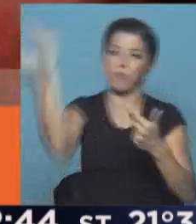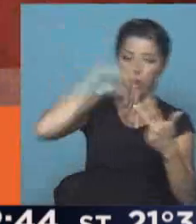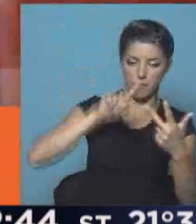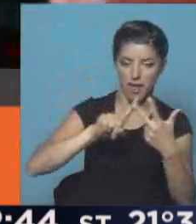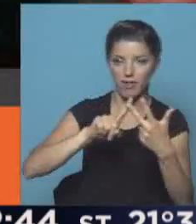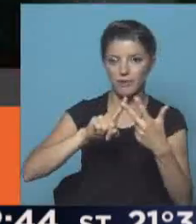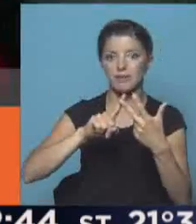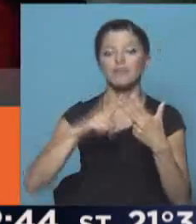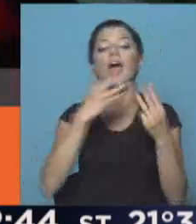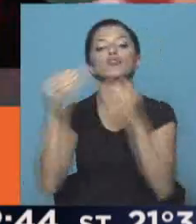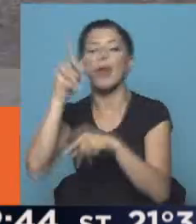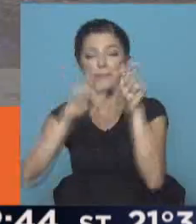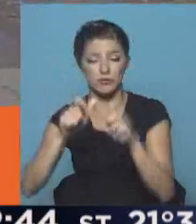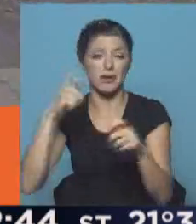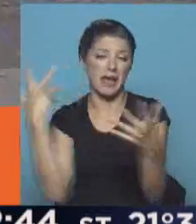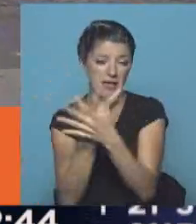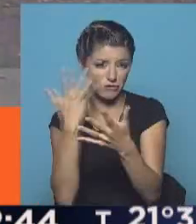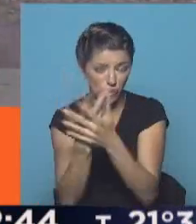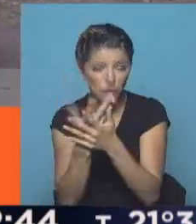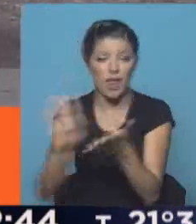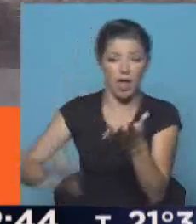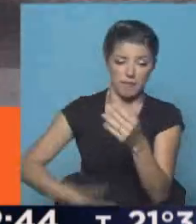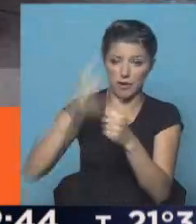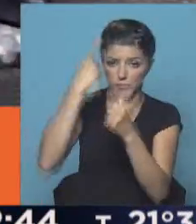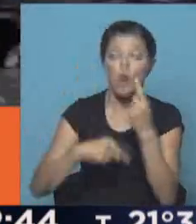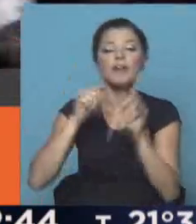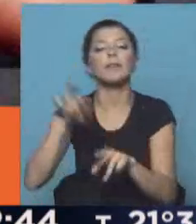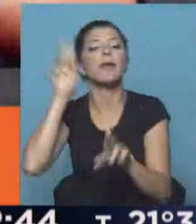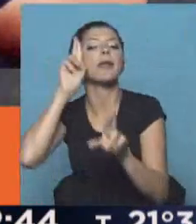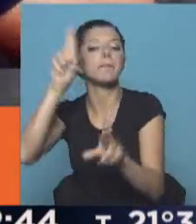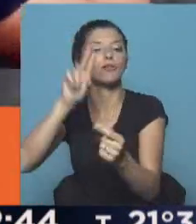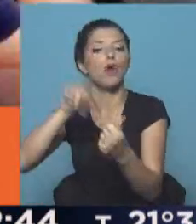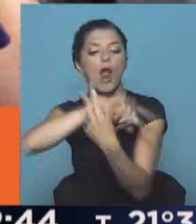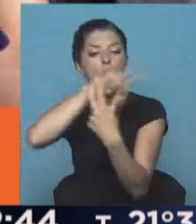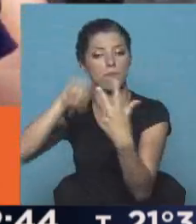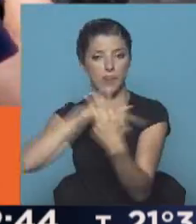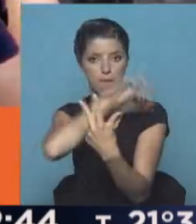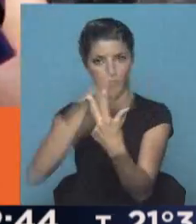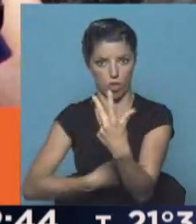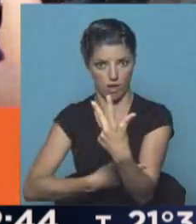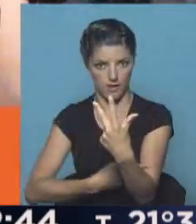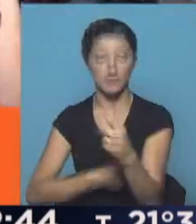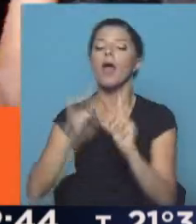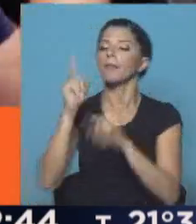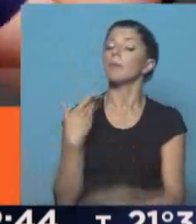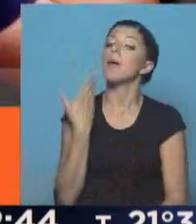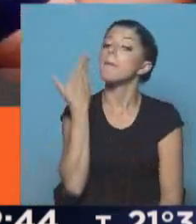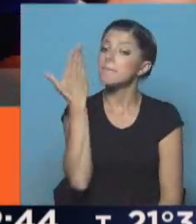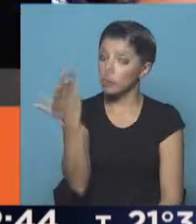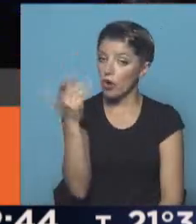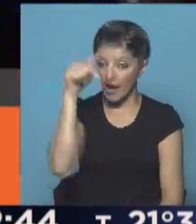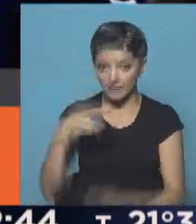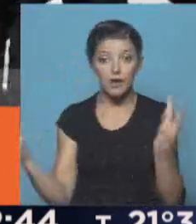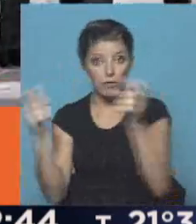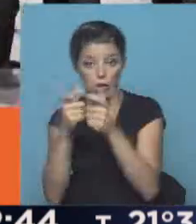a las víctimas de las crisis humanitarias y respeto a la autonomía de los poderes. Y además, exigió que los encuentros se realicen